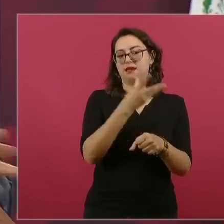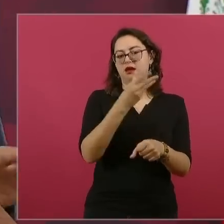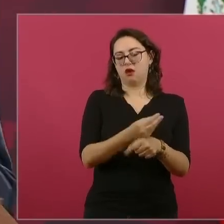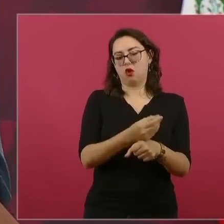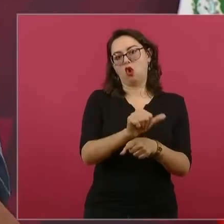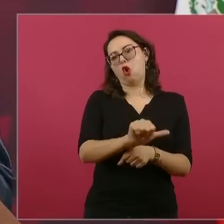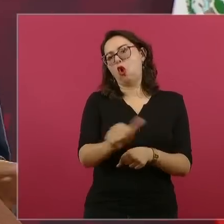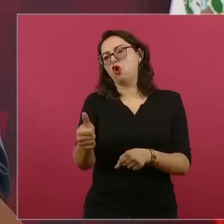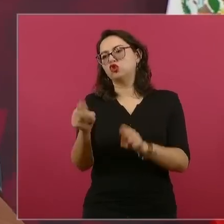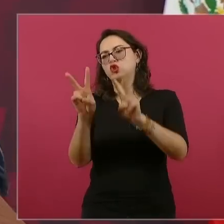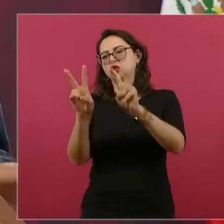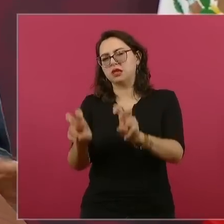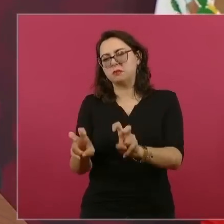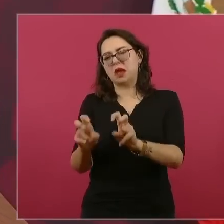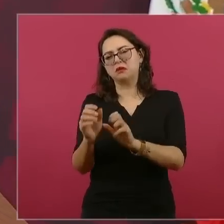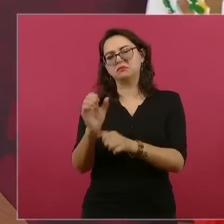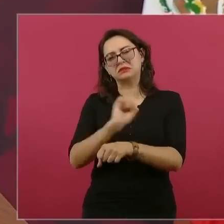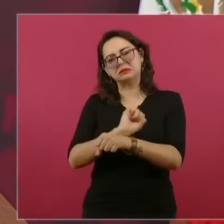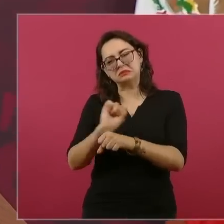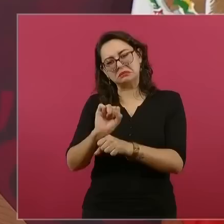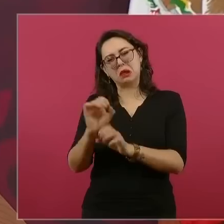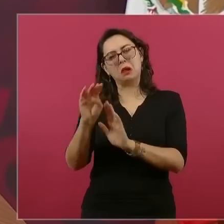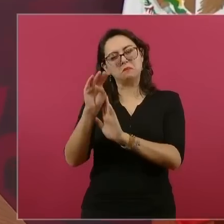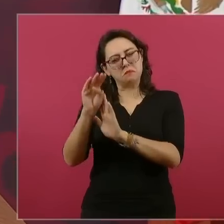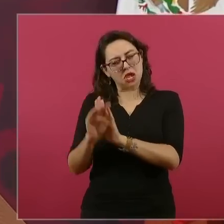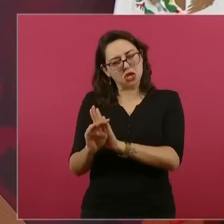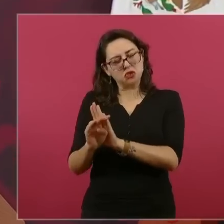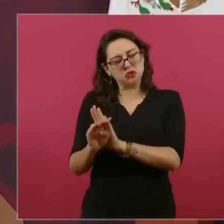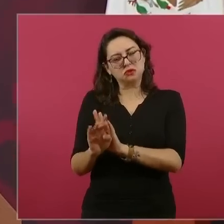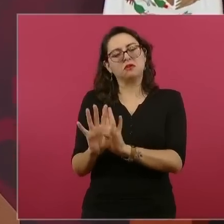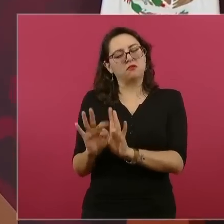Lo que es más